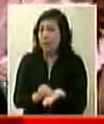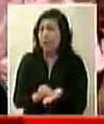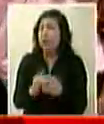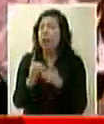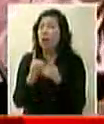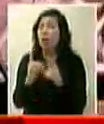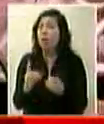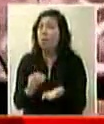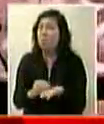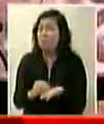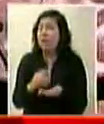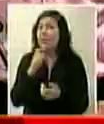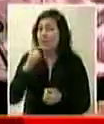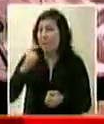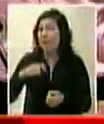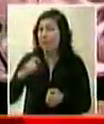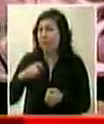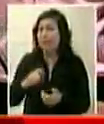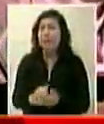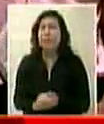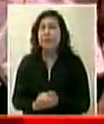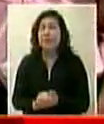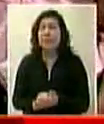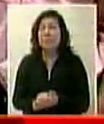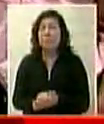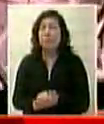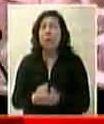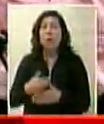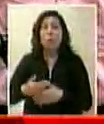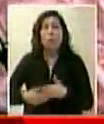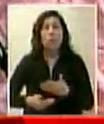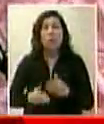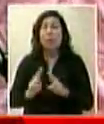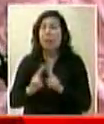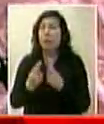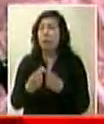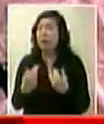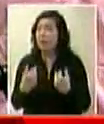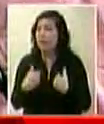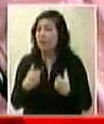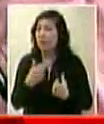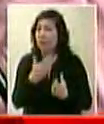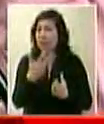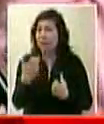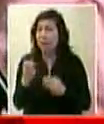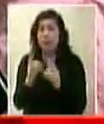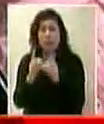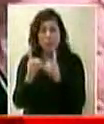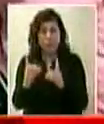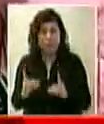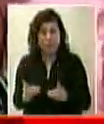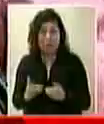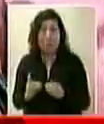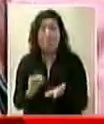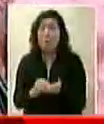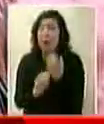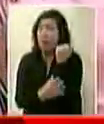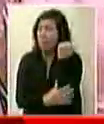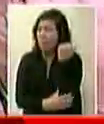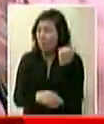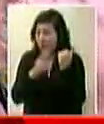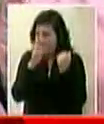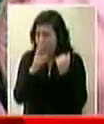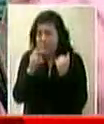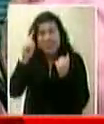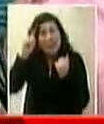los distritos más necesitados. Esto nació en consecuencia la reunión que tuvieron los 300 distritos más pobres del Perú, y